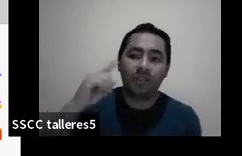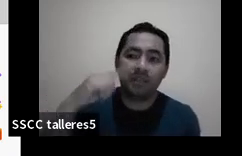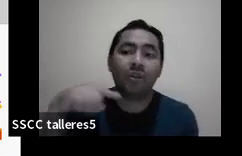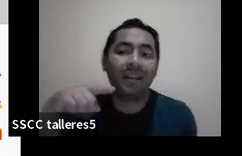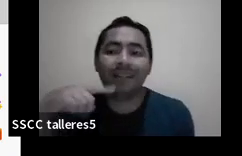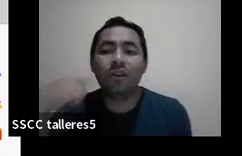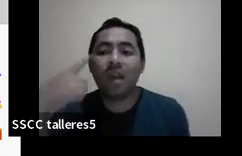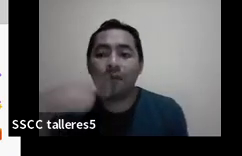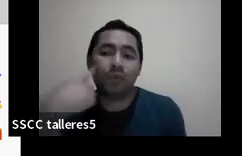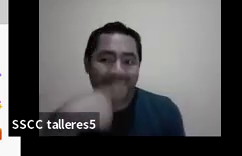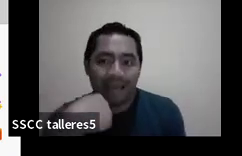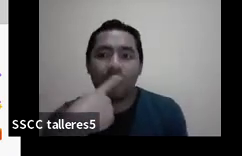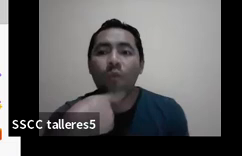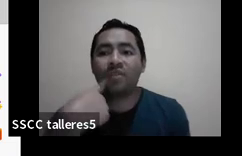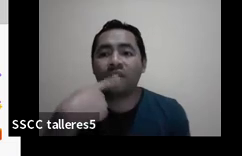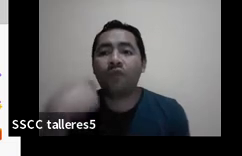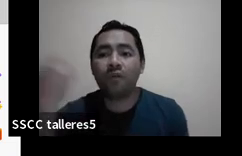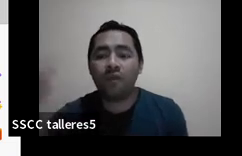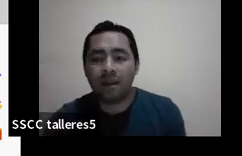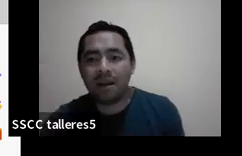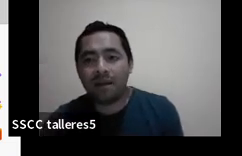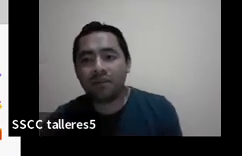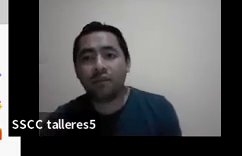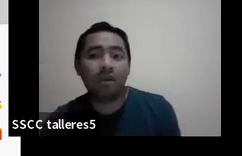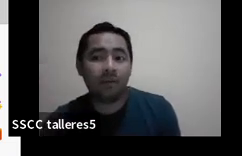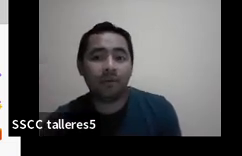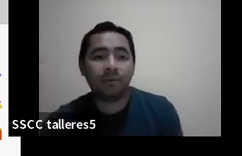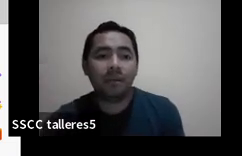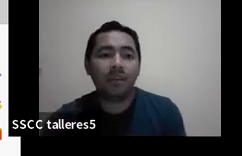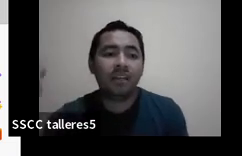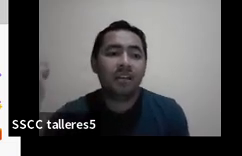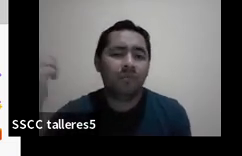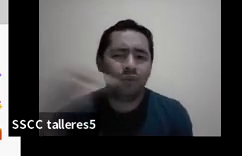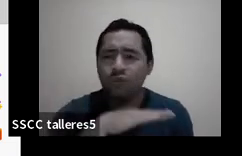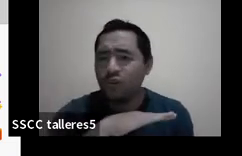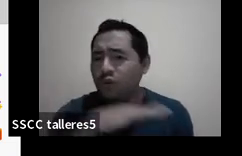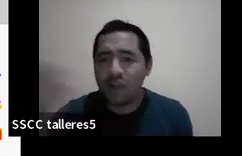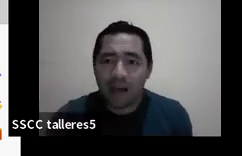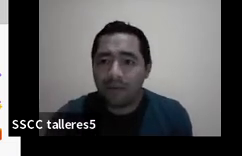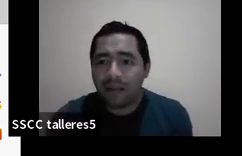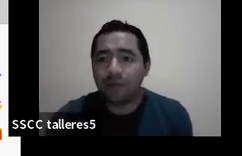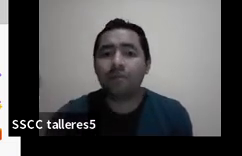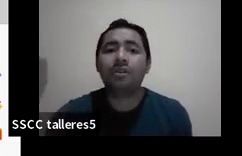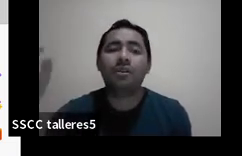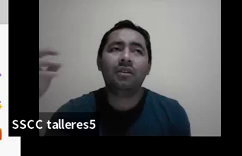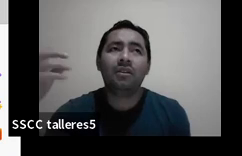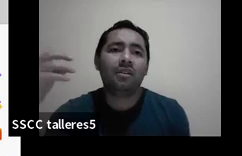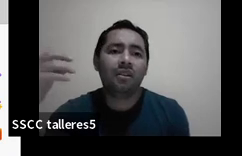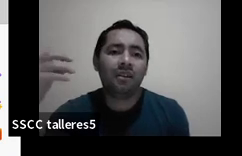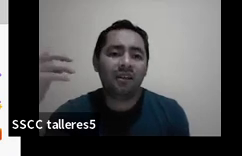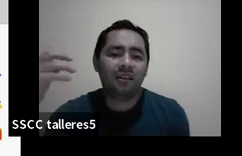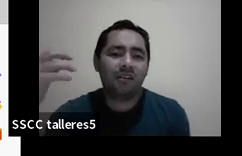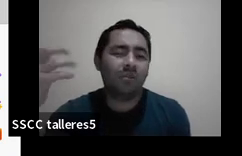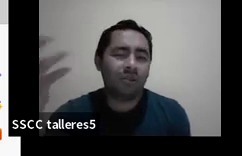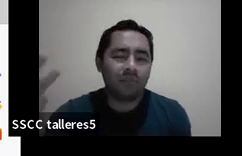un sordo que sí podría leerte los labios porque sabe cómo se configuran las palabras con los labios. Pero es un sordo nunca ha hablado.